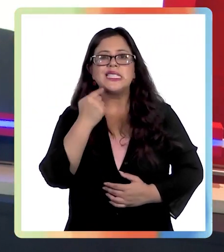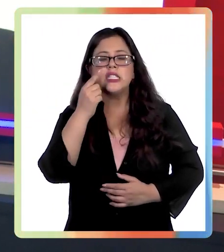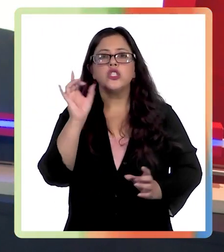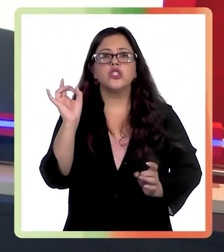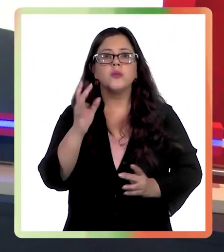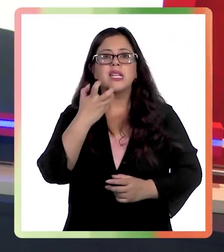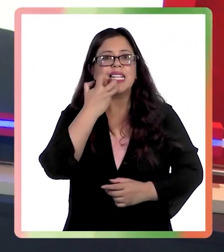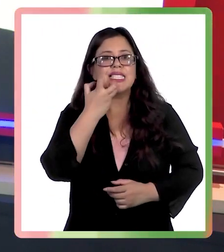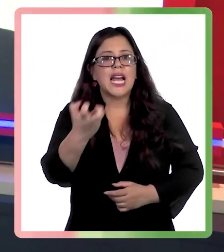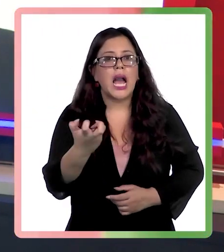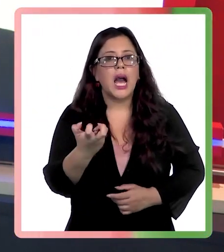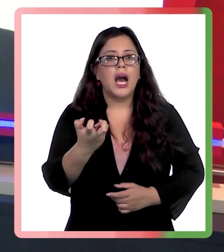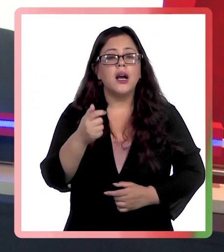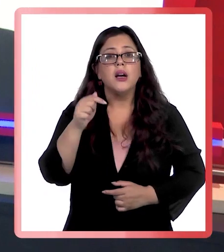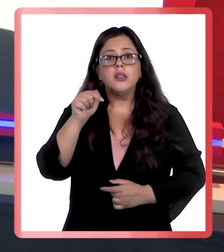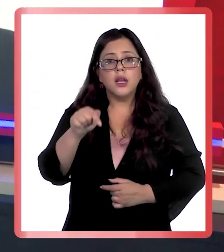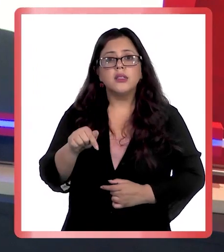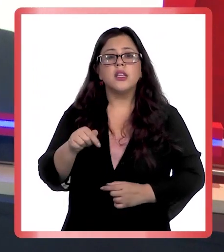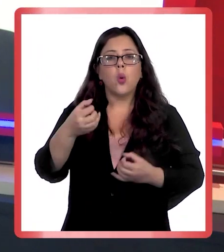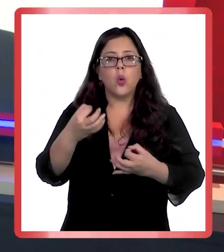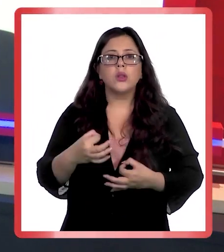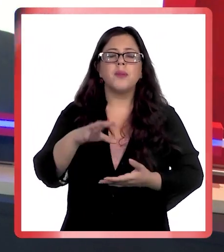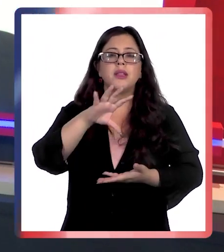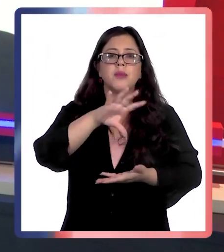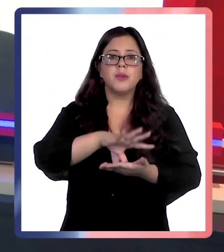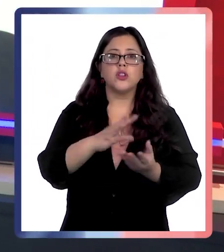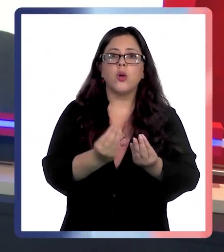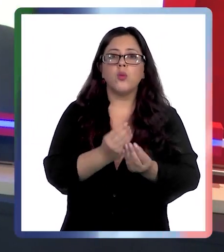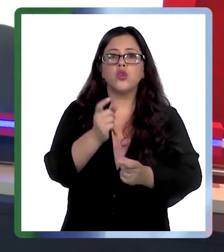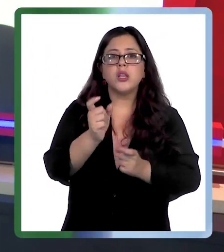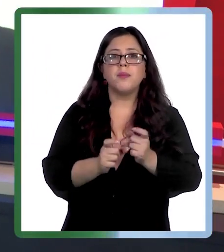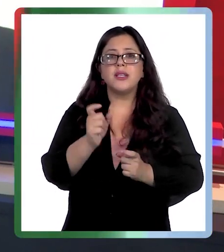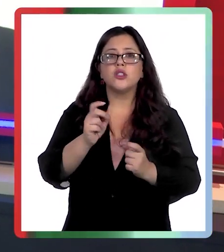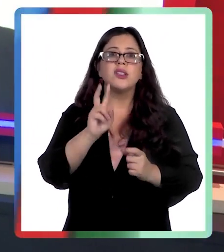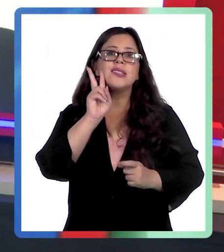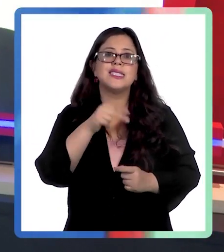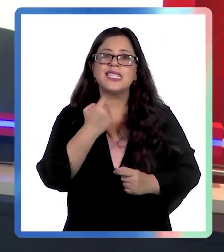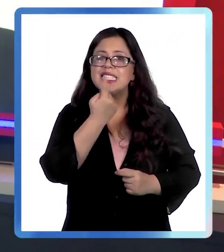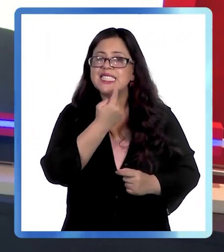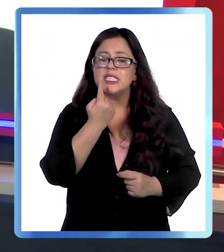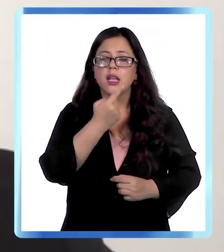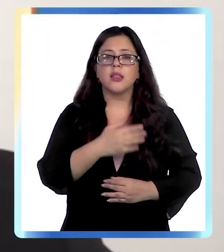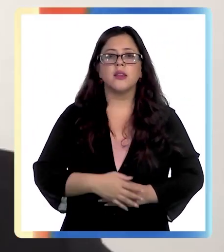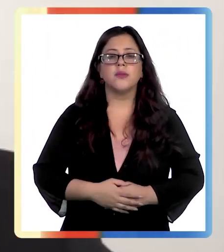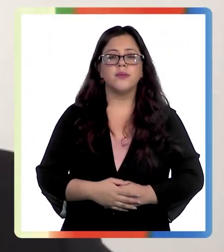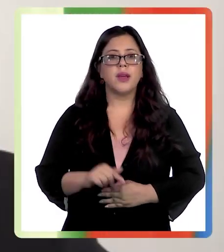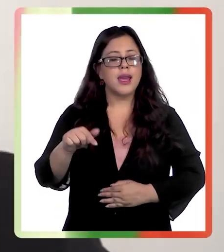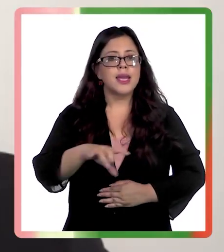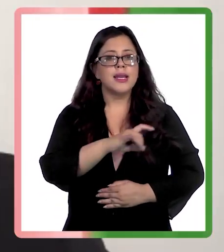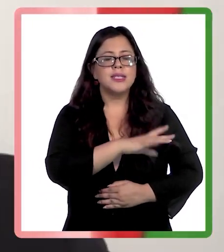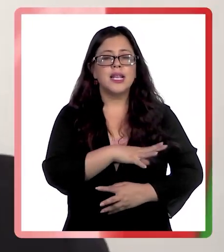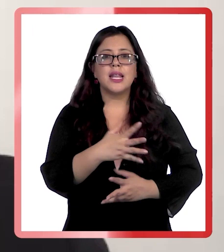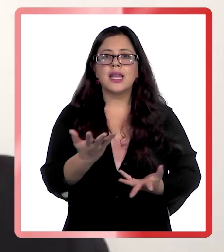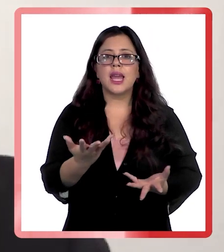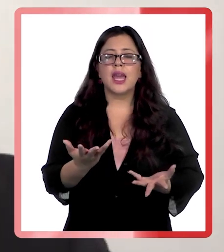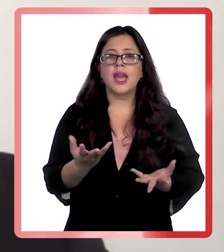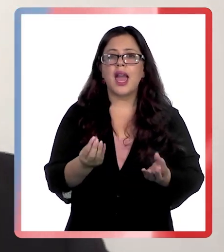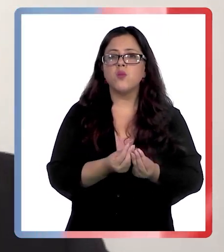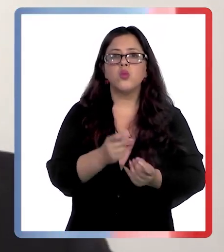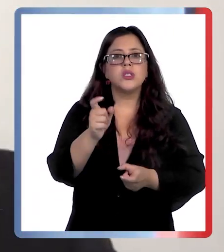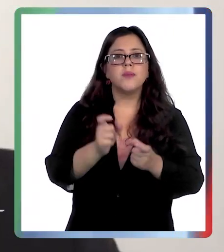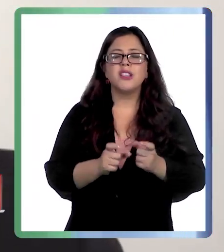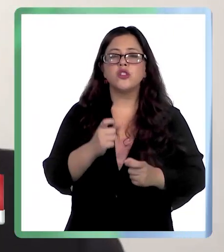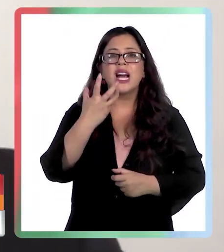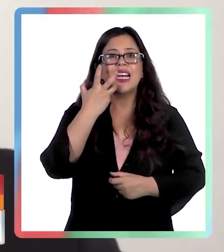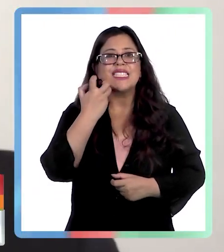muela simplemente se la quitaban y así Hemos llegado a un país con muchas personas desdentadas tenemos en Chile una cantidad de